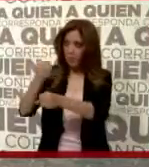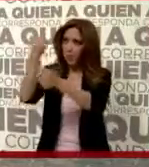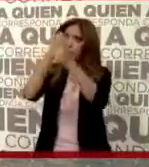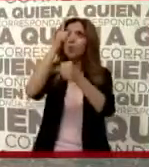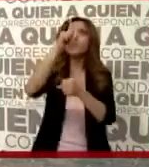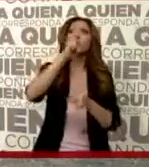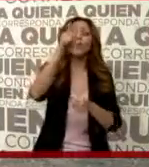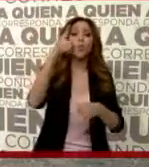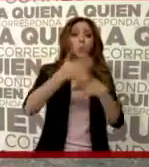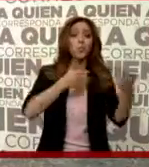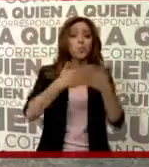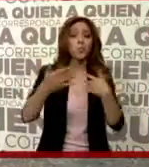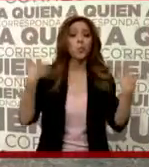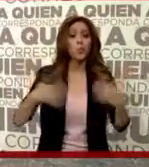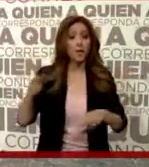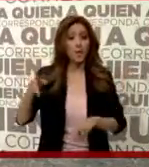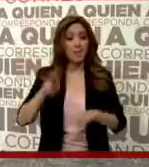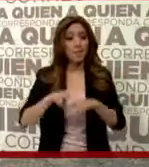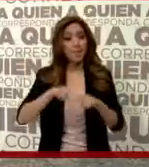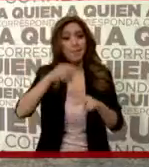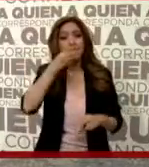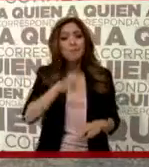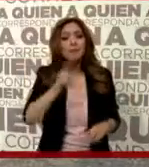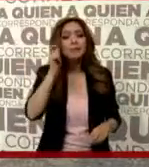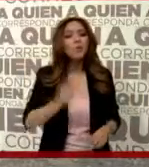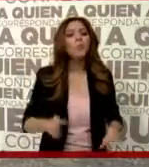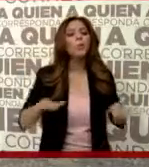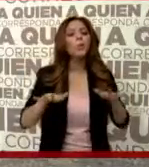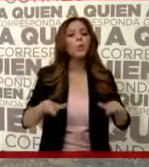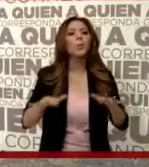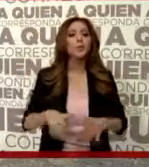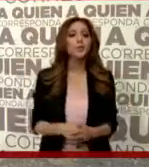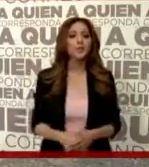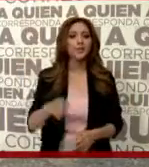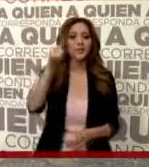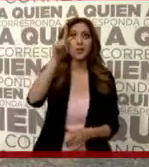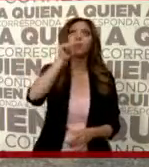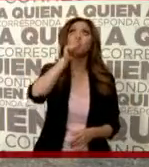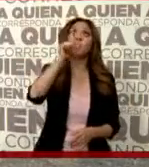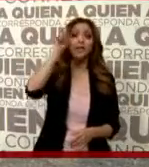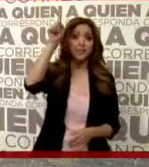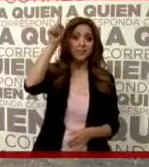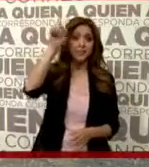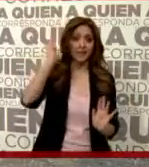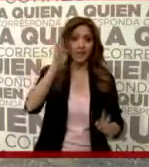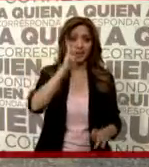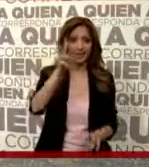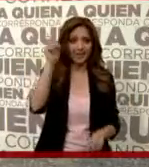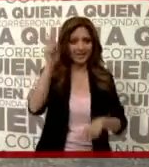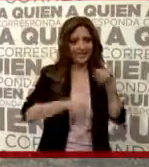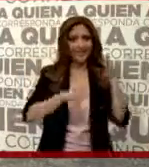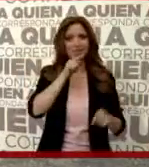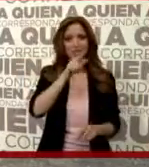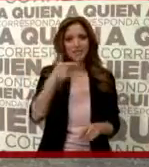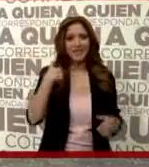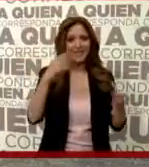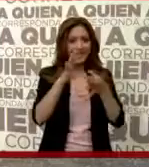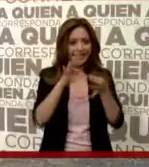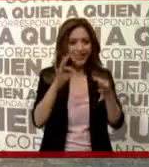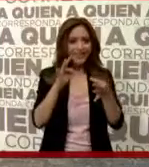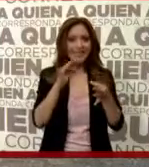de última generación, las bancas están padrísimas y esto quedó del uno. Pongan acá arriba mi Twitter, ¿ya lo vieron? Pues quítese